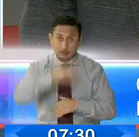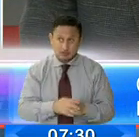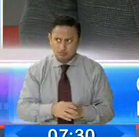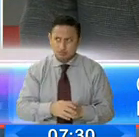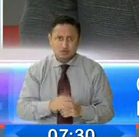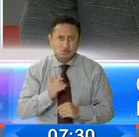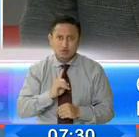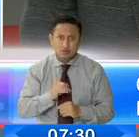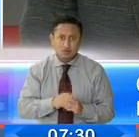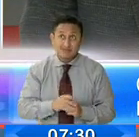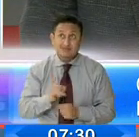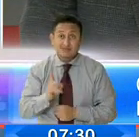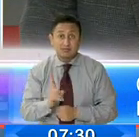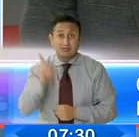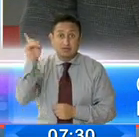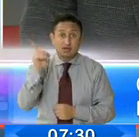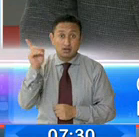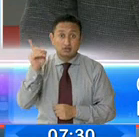ellos tuvieron,